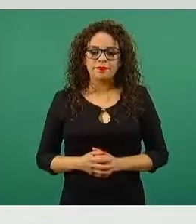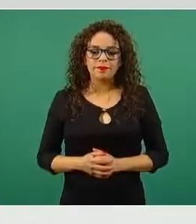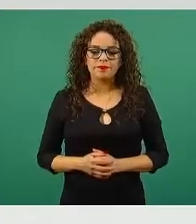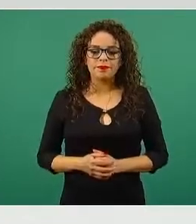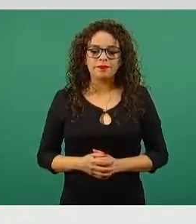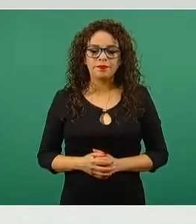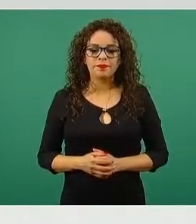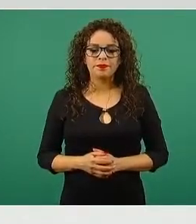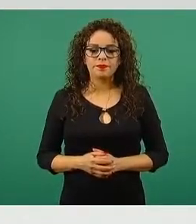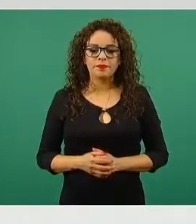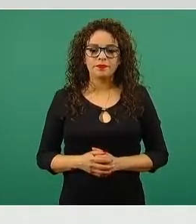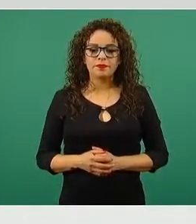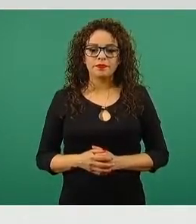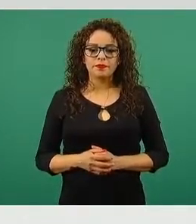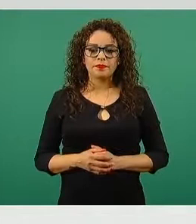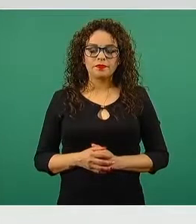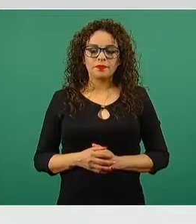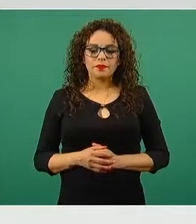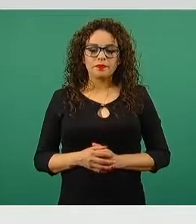¿Ahí me escucha?